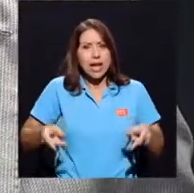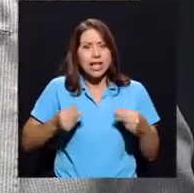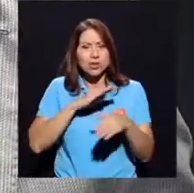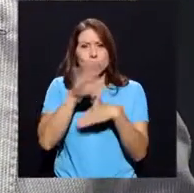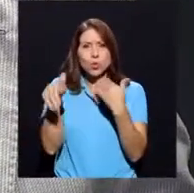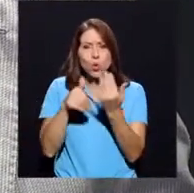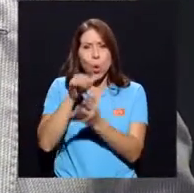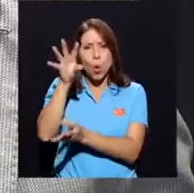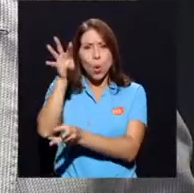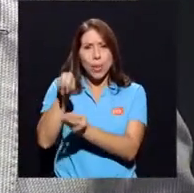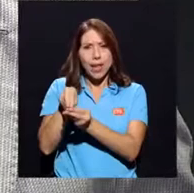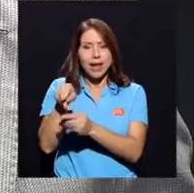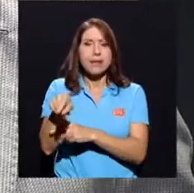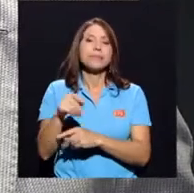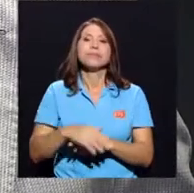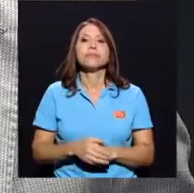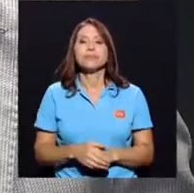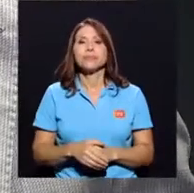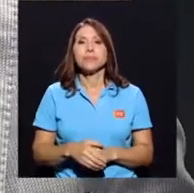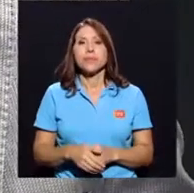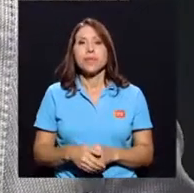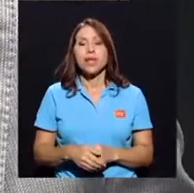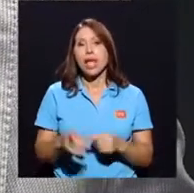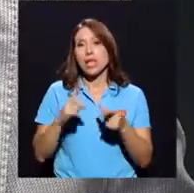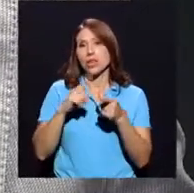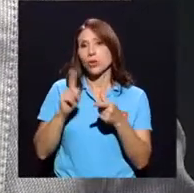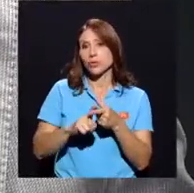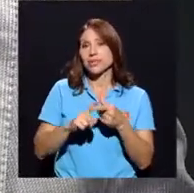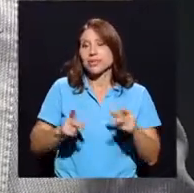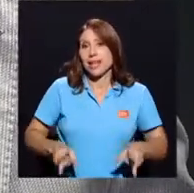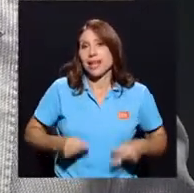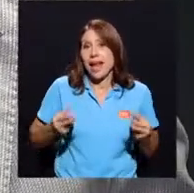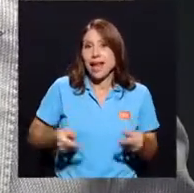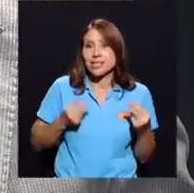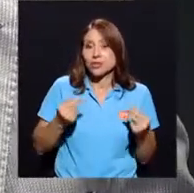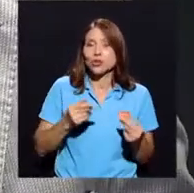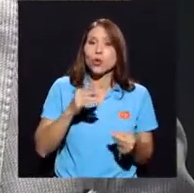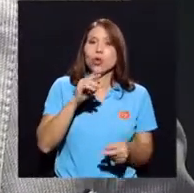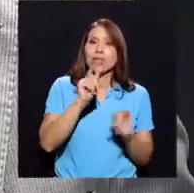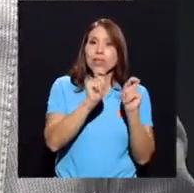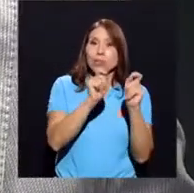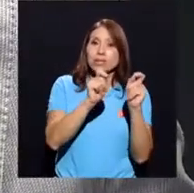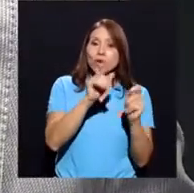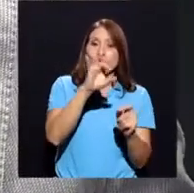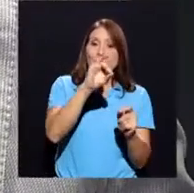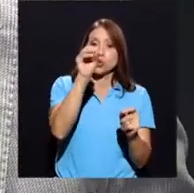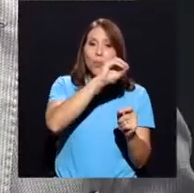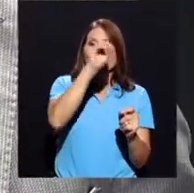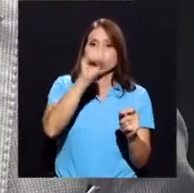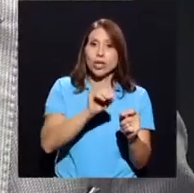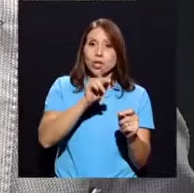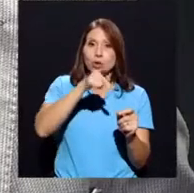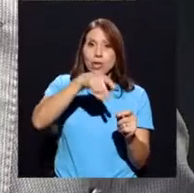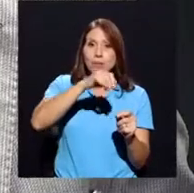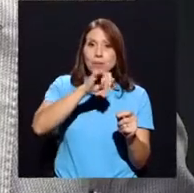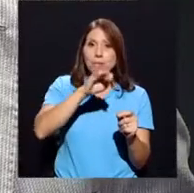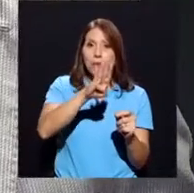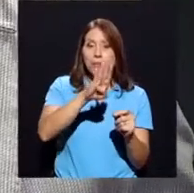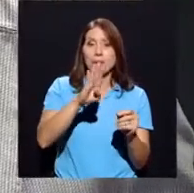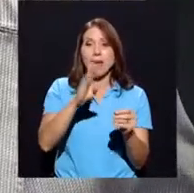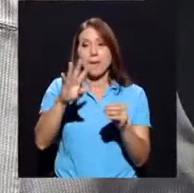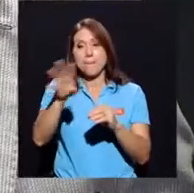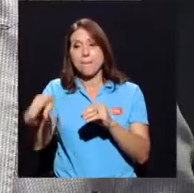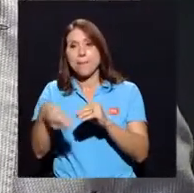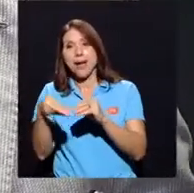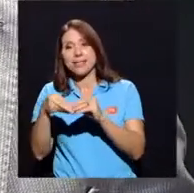entonces él gastos de educación de la universidad son cerca